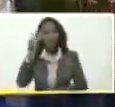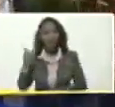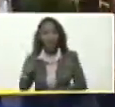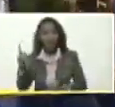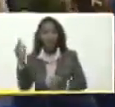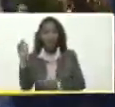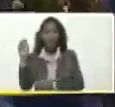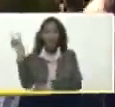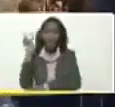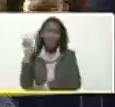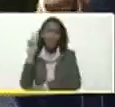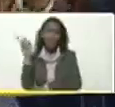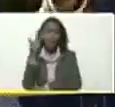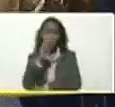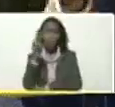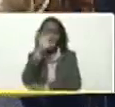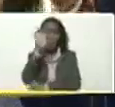Venezuela.